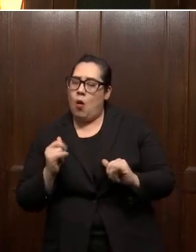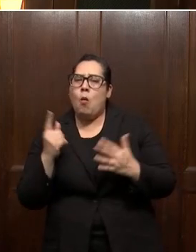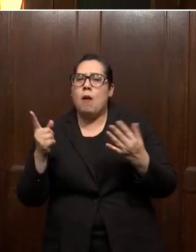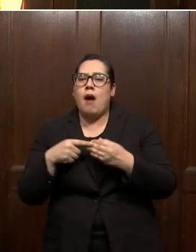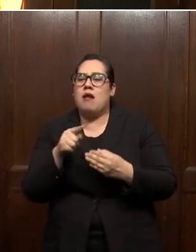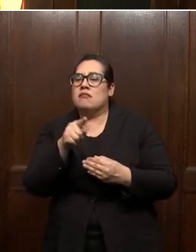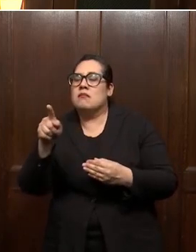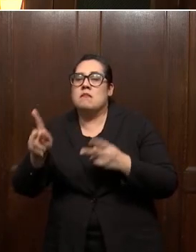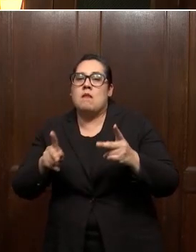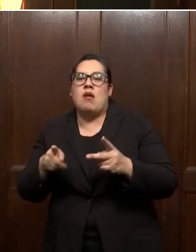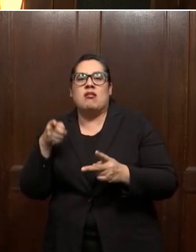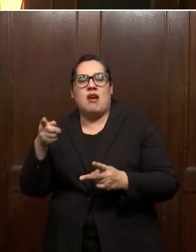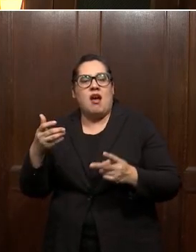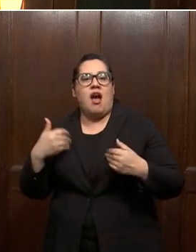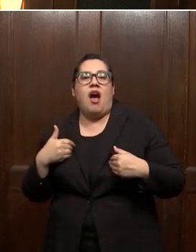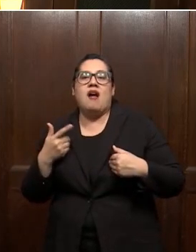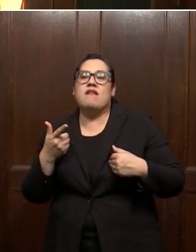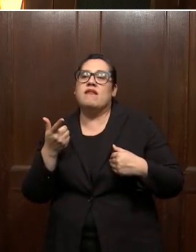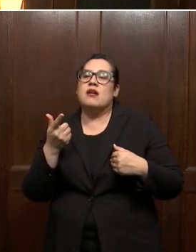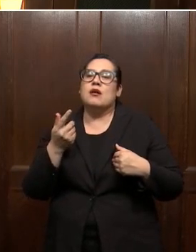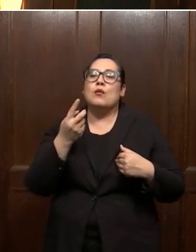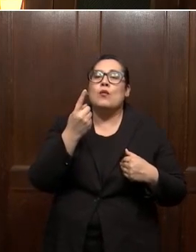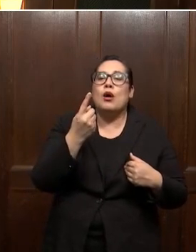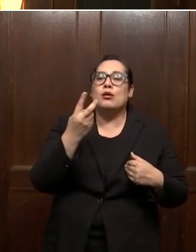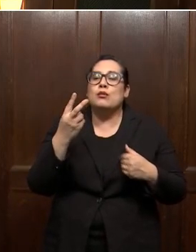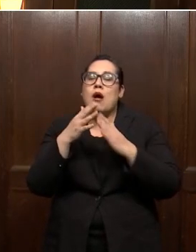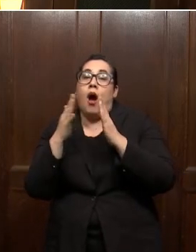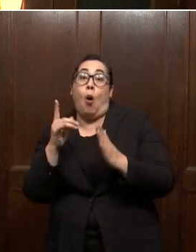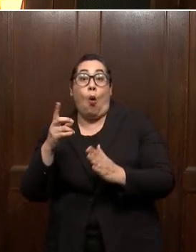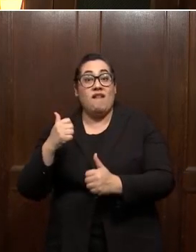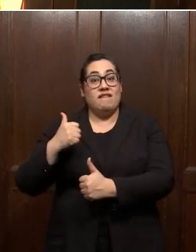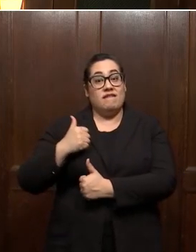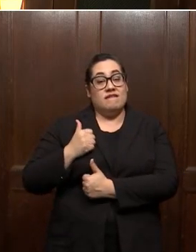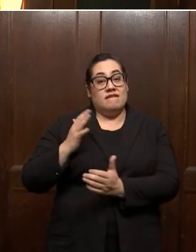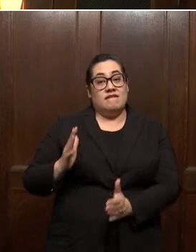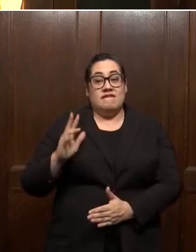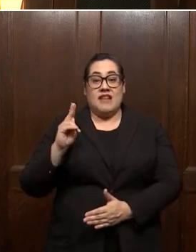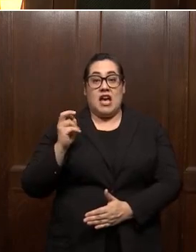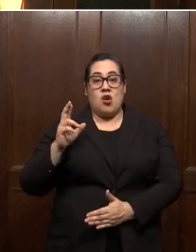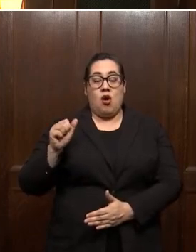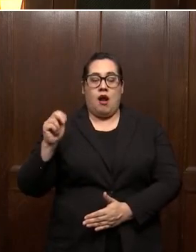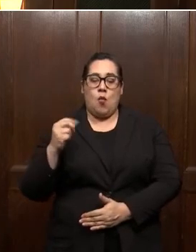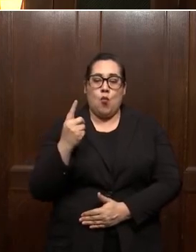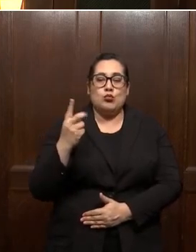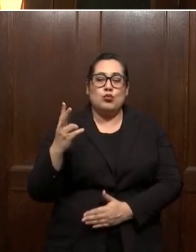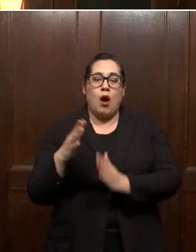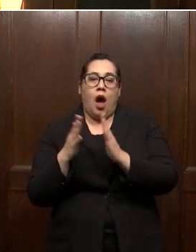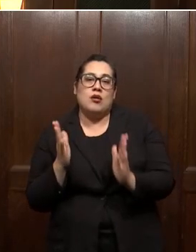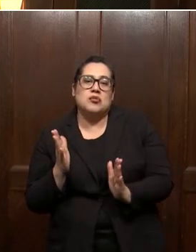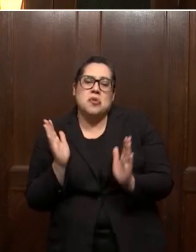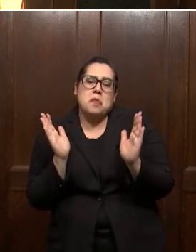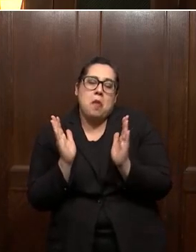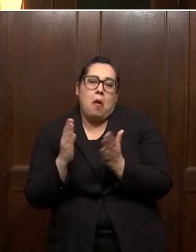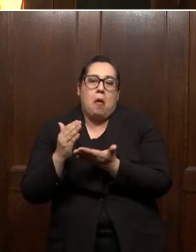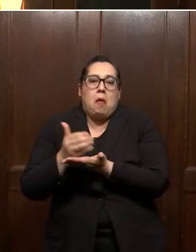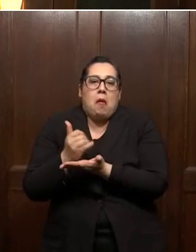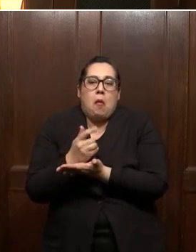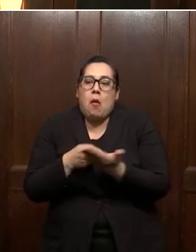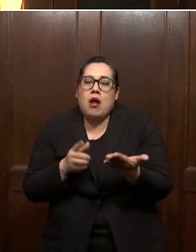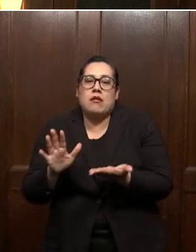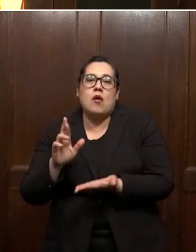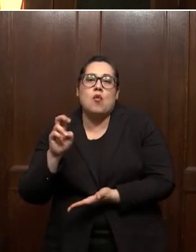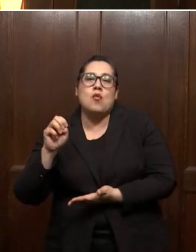con estas personas que tienen 1 o 2 casas o los veteranos, por ejemplo, que tienen 1 o 2 casas y su único ingreso son las